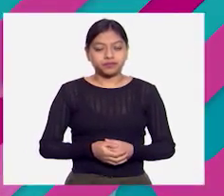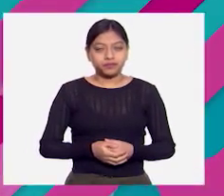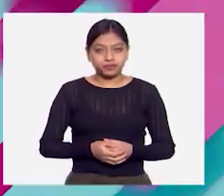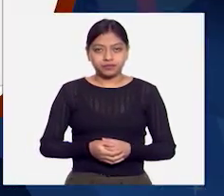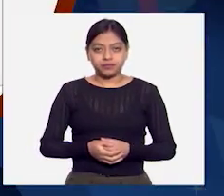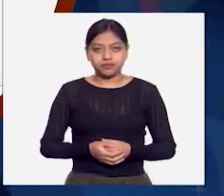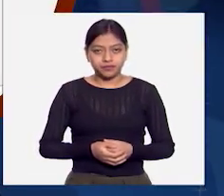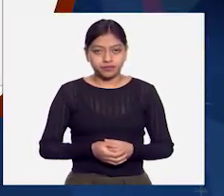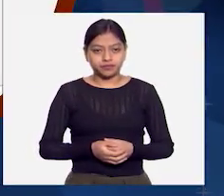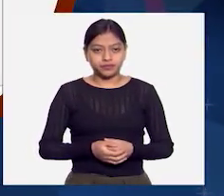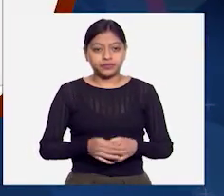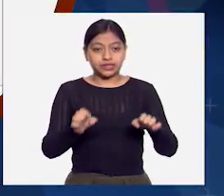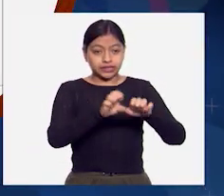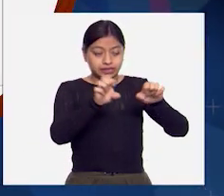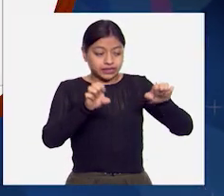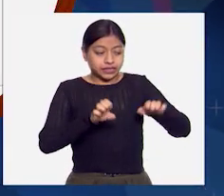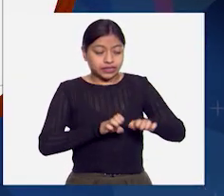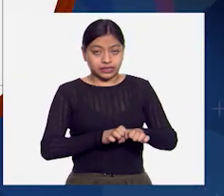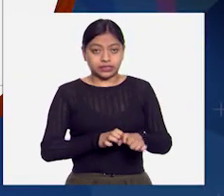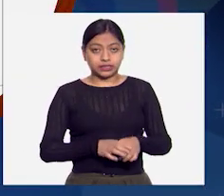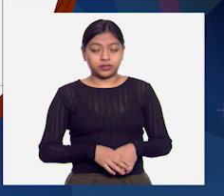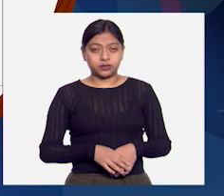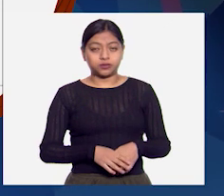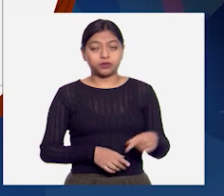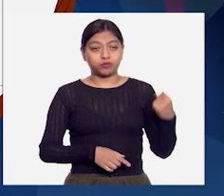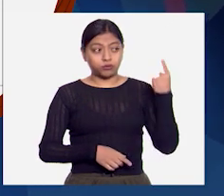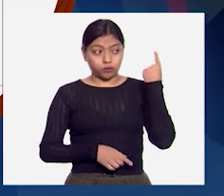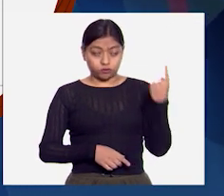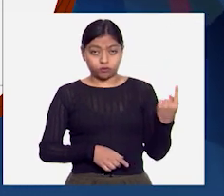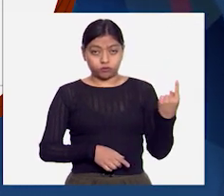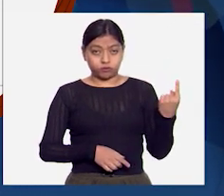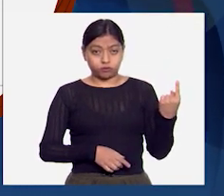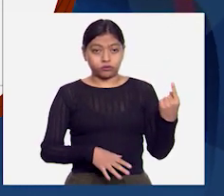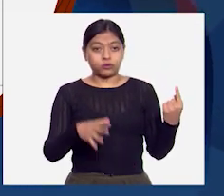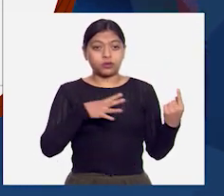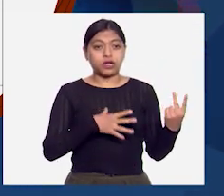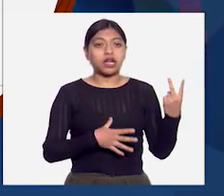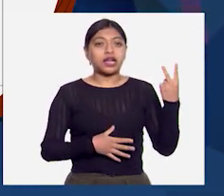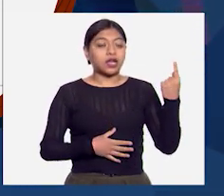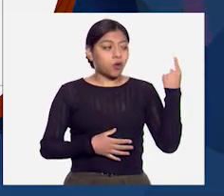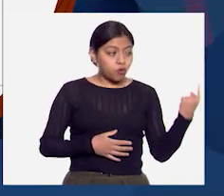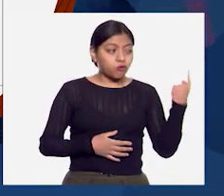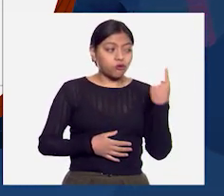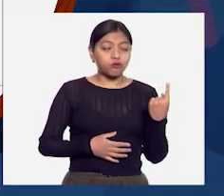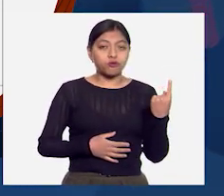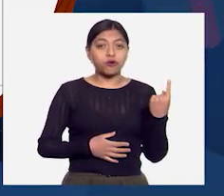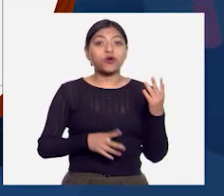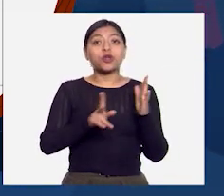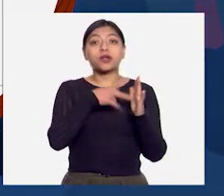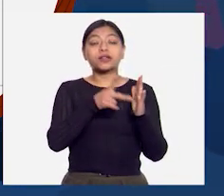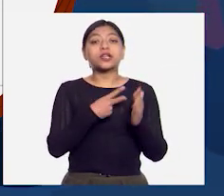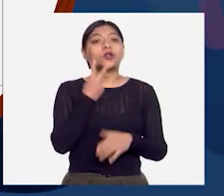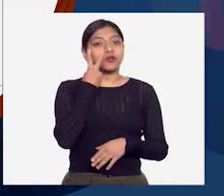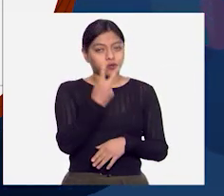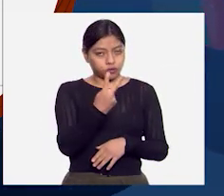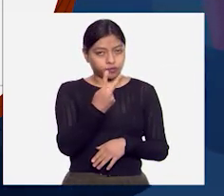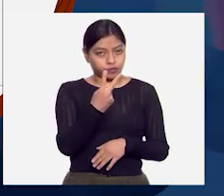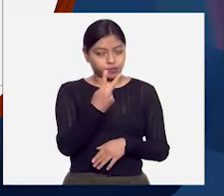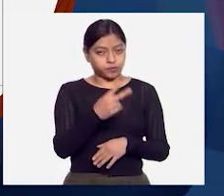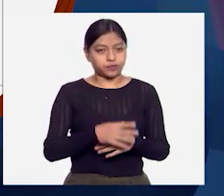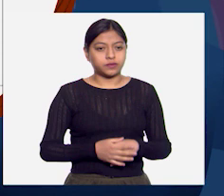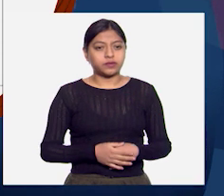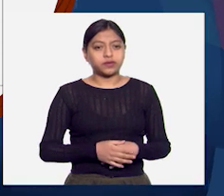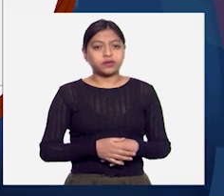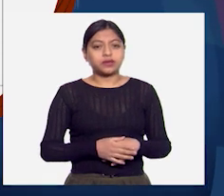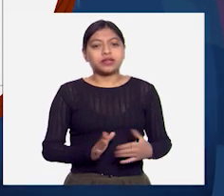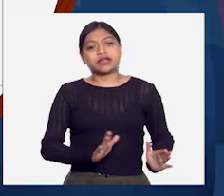Veamos, en el primer equipo se registró 2 veces, el 1 fue el que más apareció. Sí. Y en